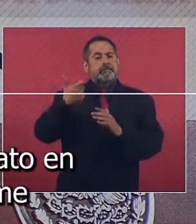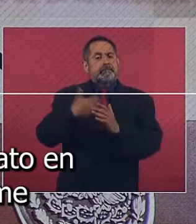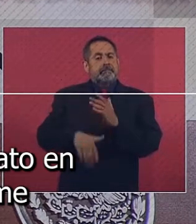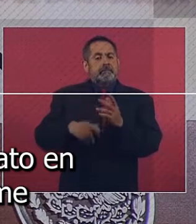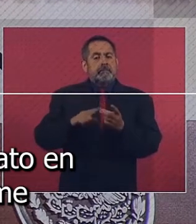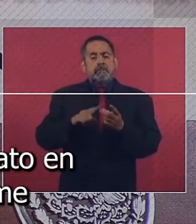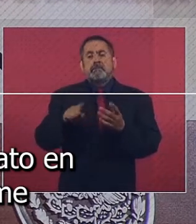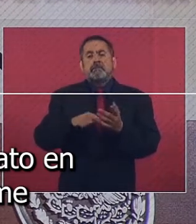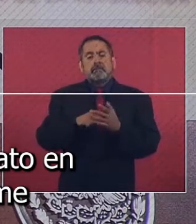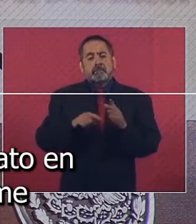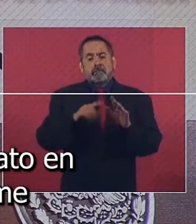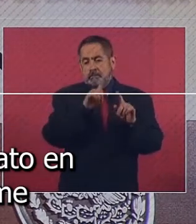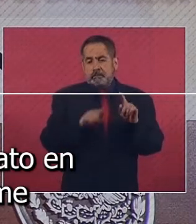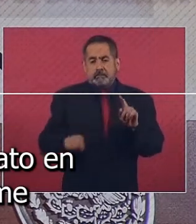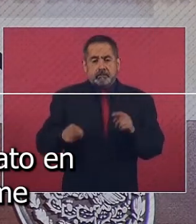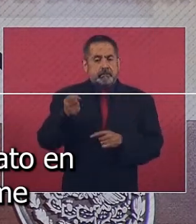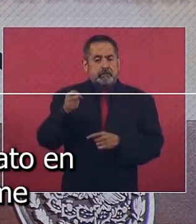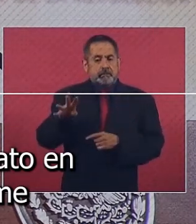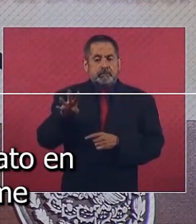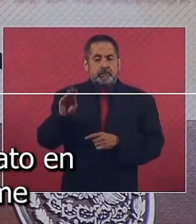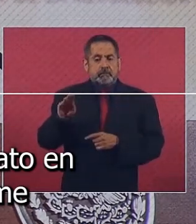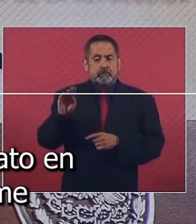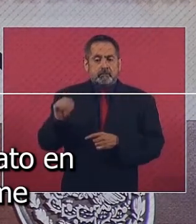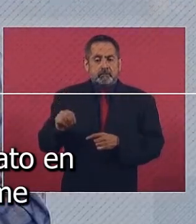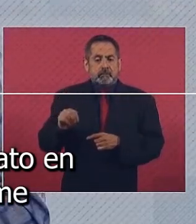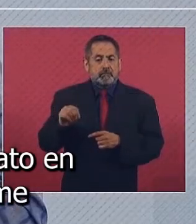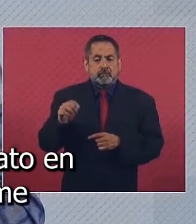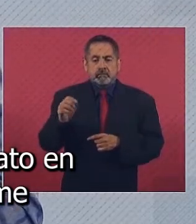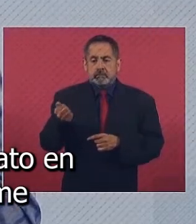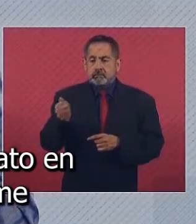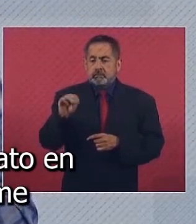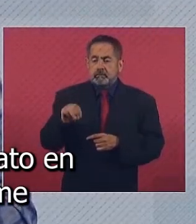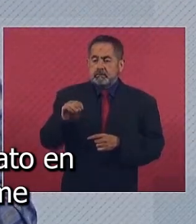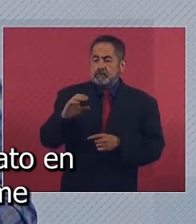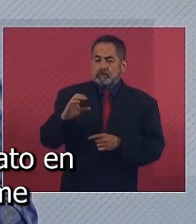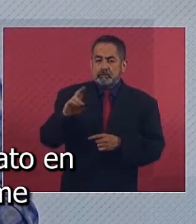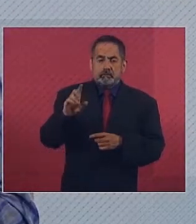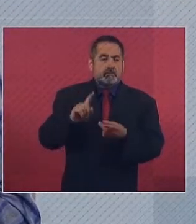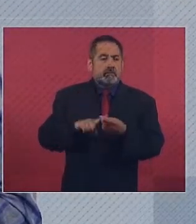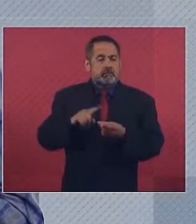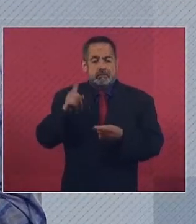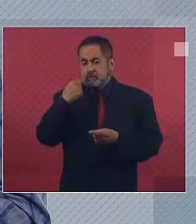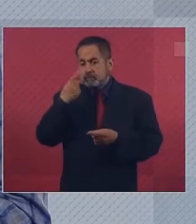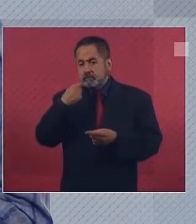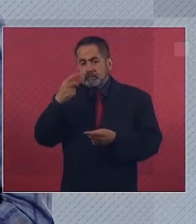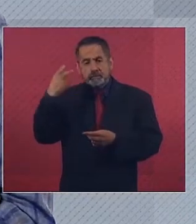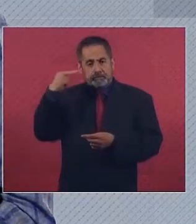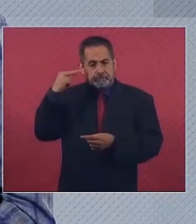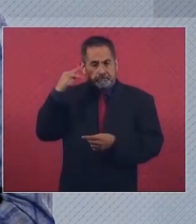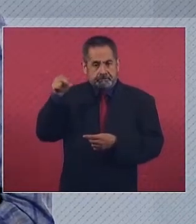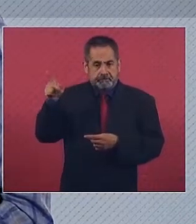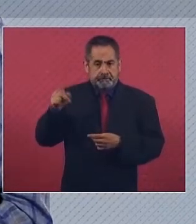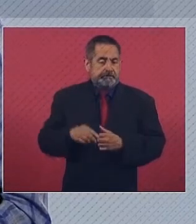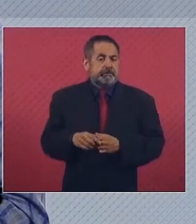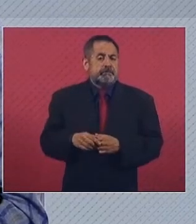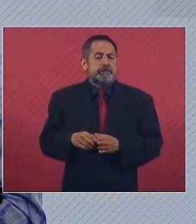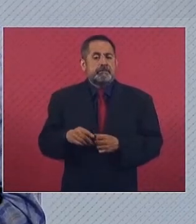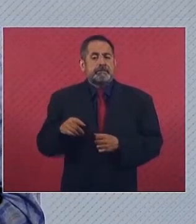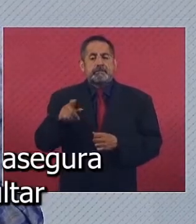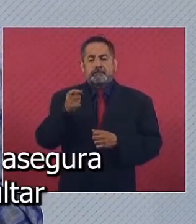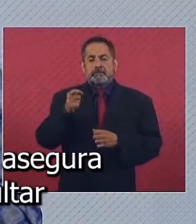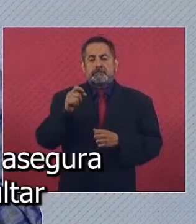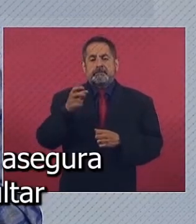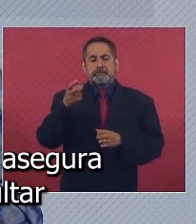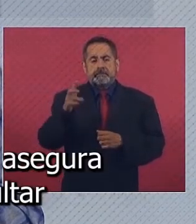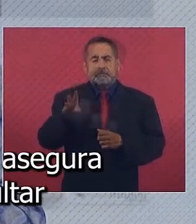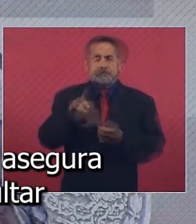empresa Lyric Inmobiliaria en León, Guanajuato, en sociedad con Luis Arturo Bernal Jaime. En la investigación,